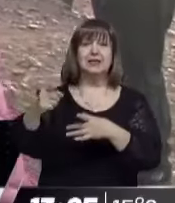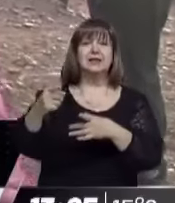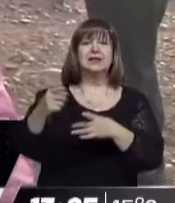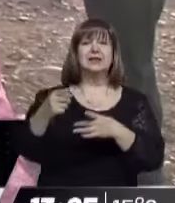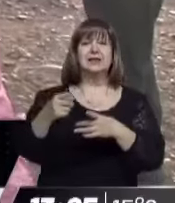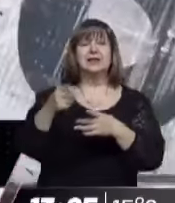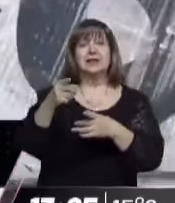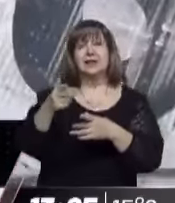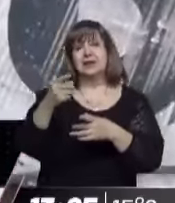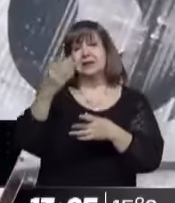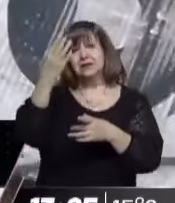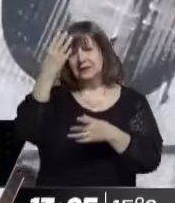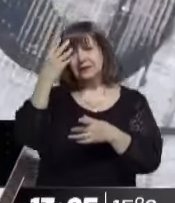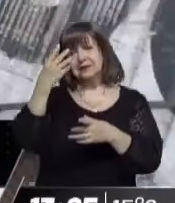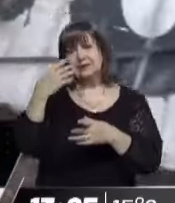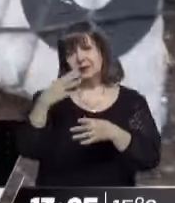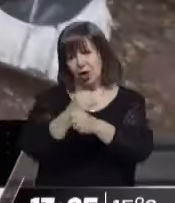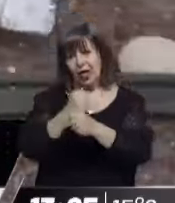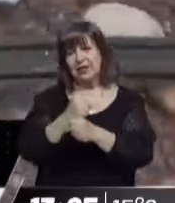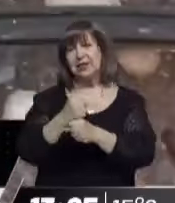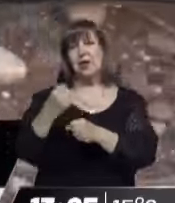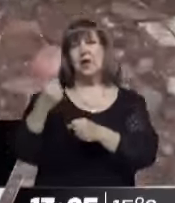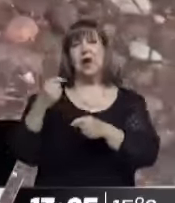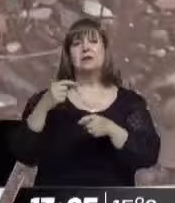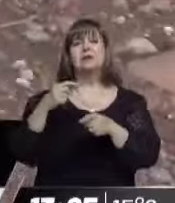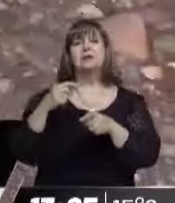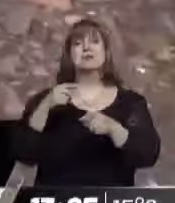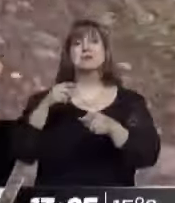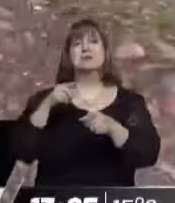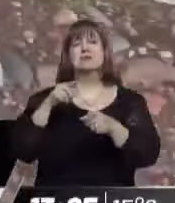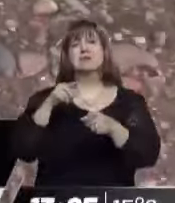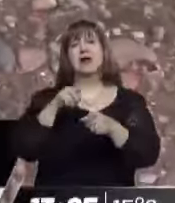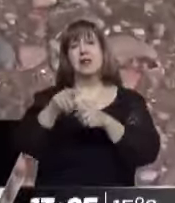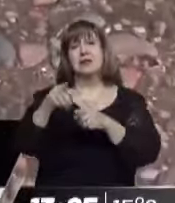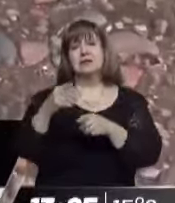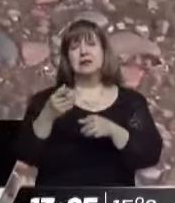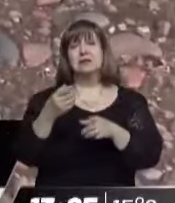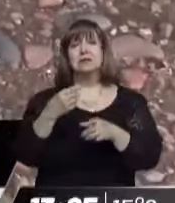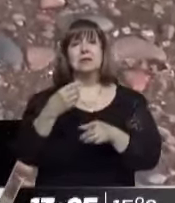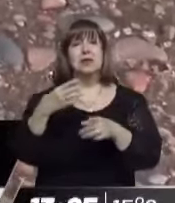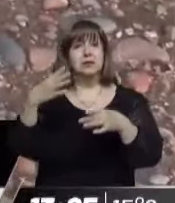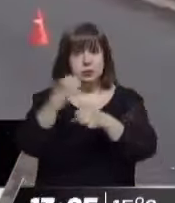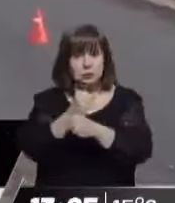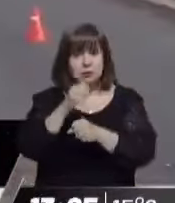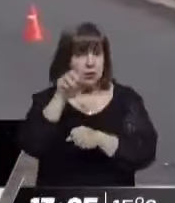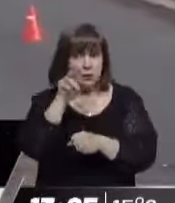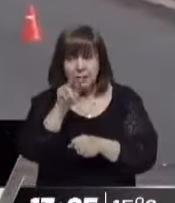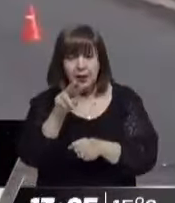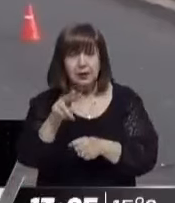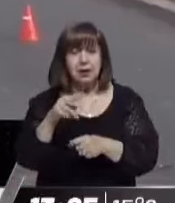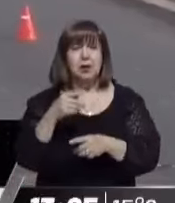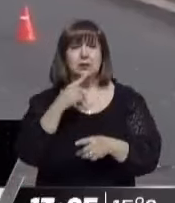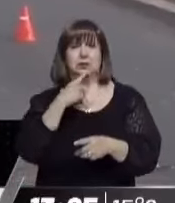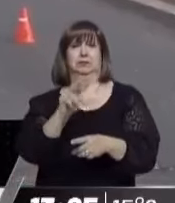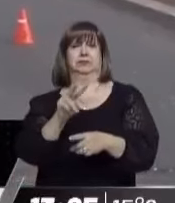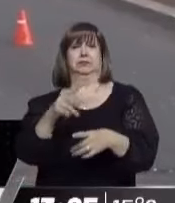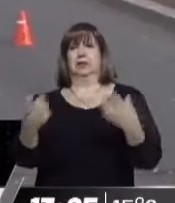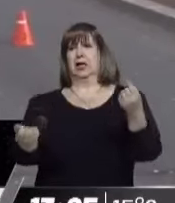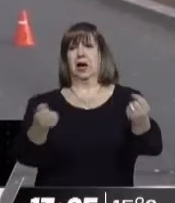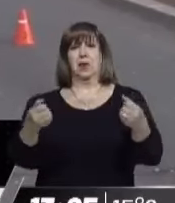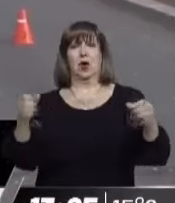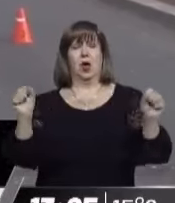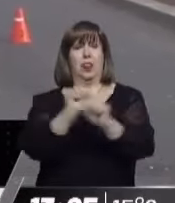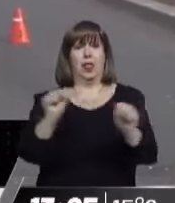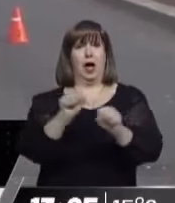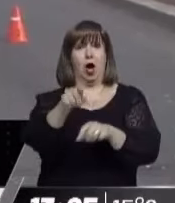chofer de buena onda nos alza. Él venía derecho y el camión sale de golpe así y cuando miro así el impacto, no me dio tiempo ni a